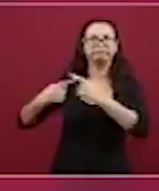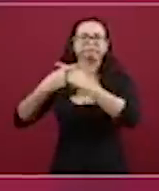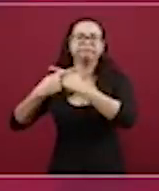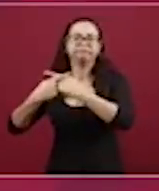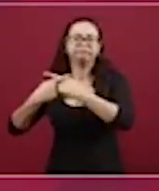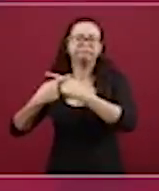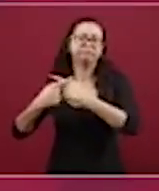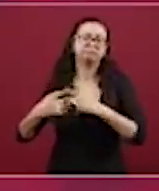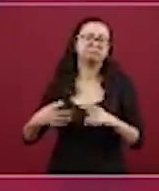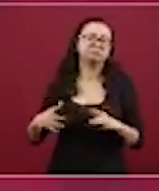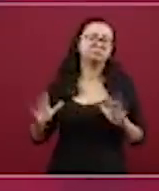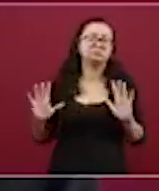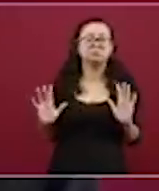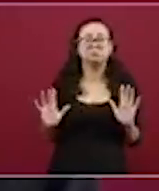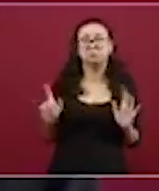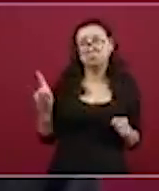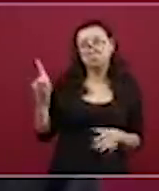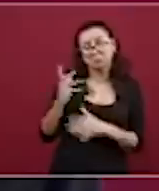falla,